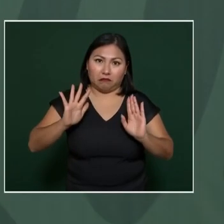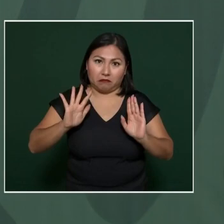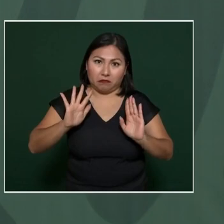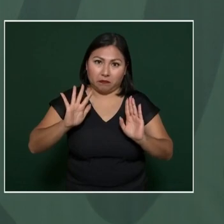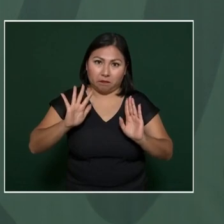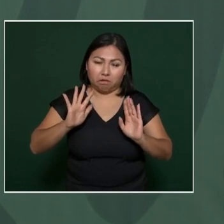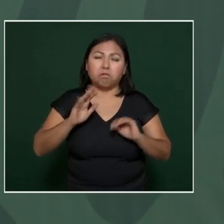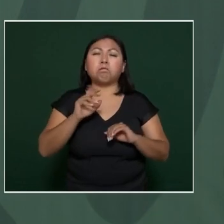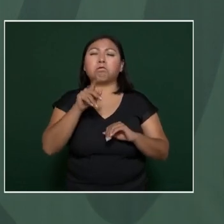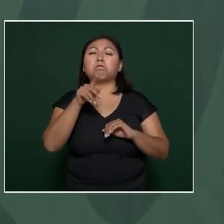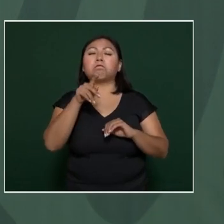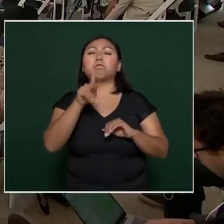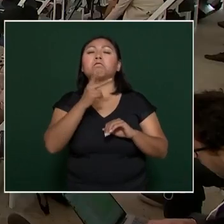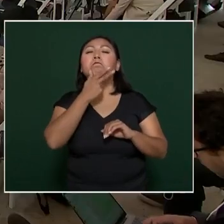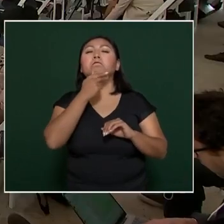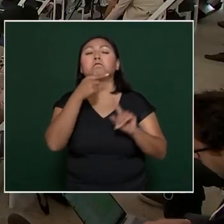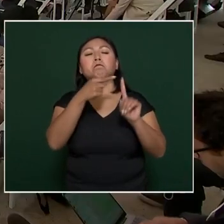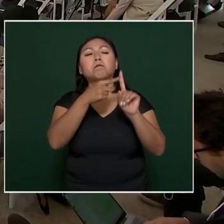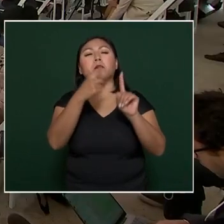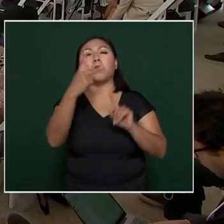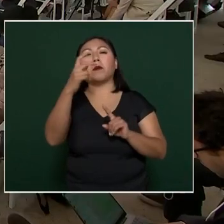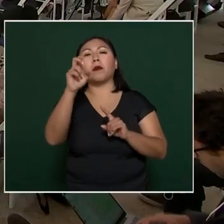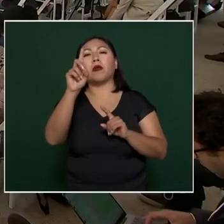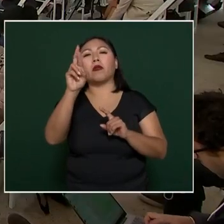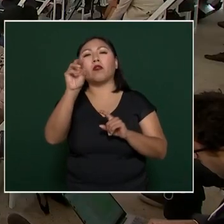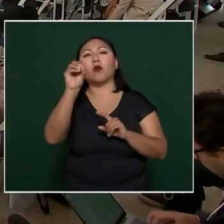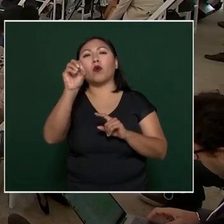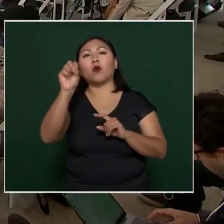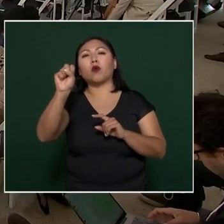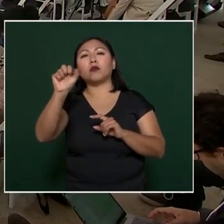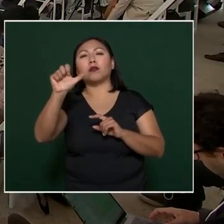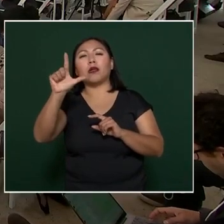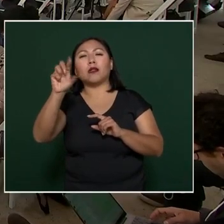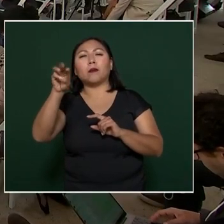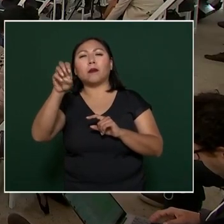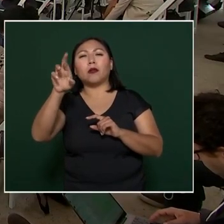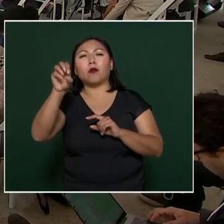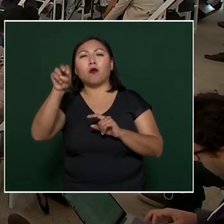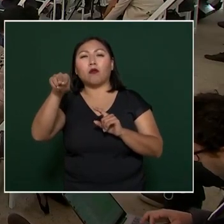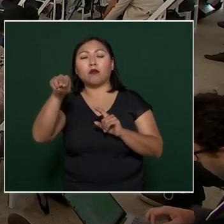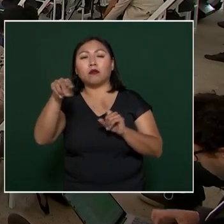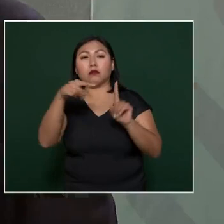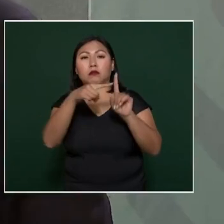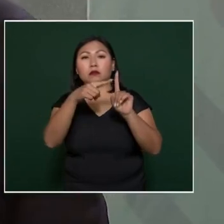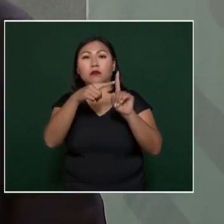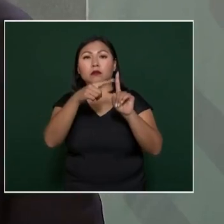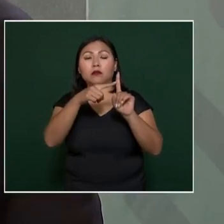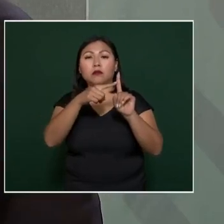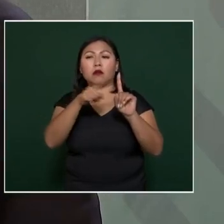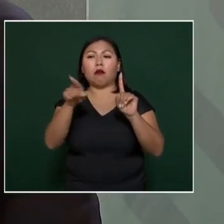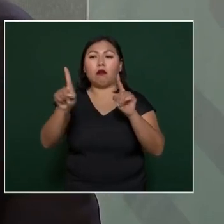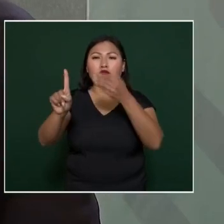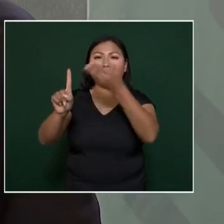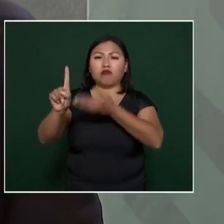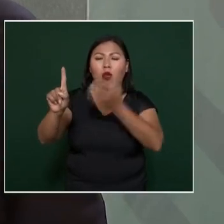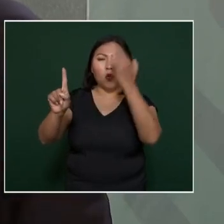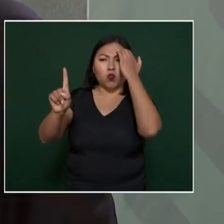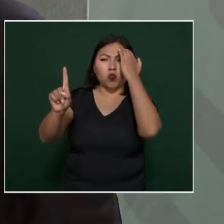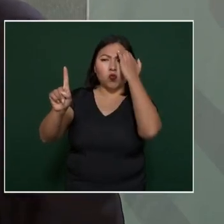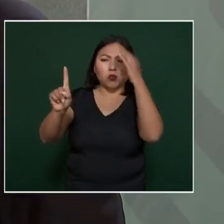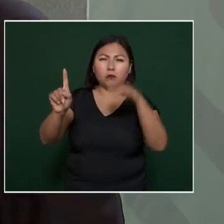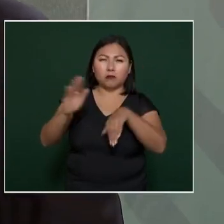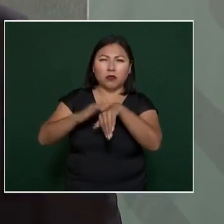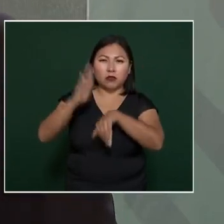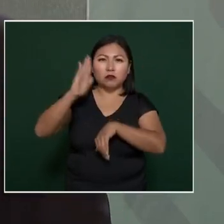tiene o tenga razón no ojalá porque es nuestra Alma